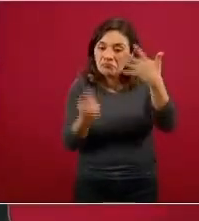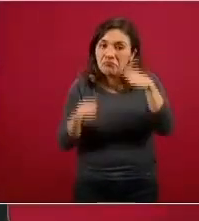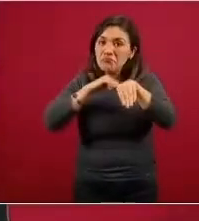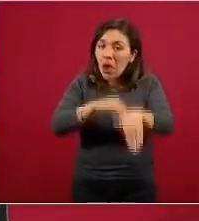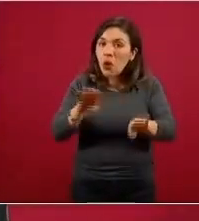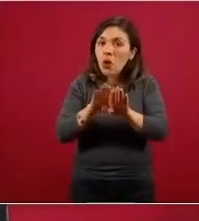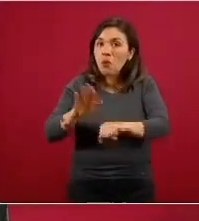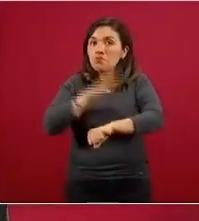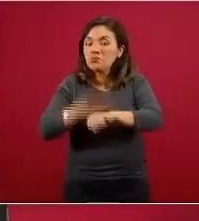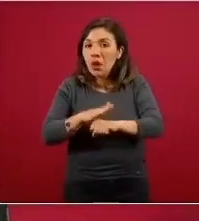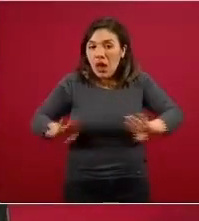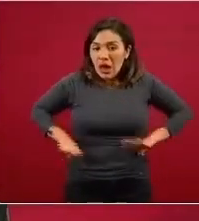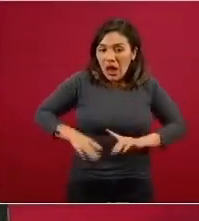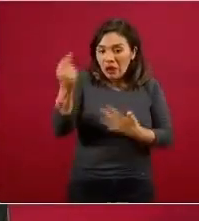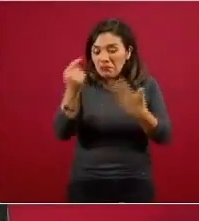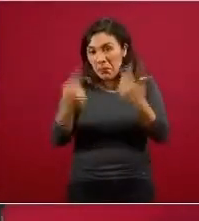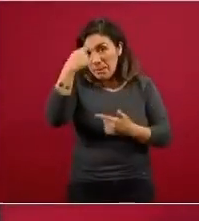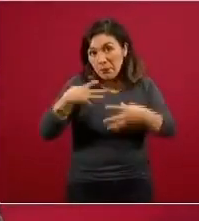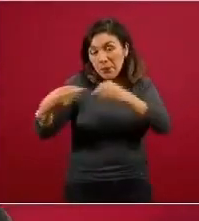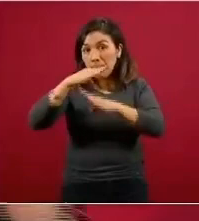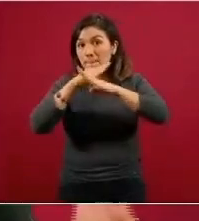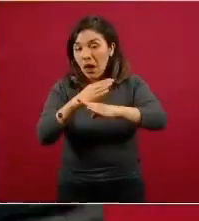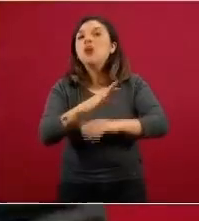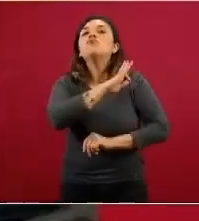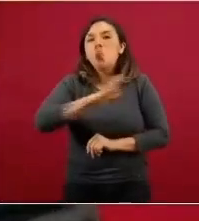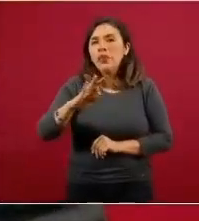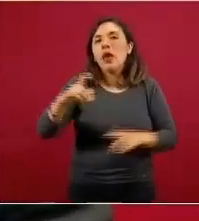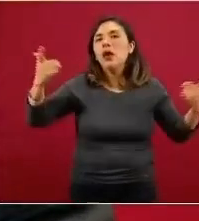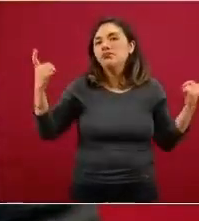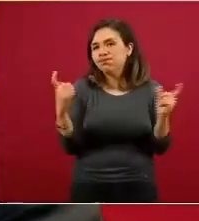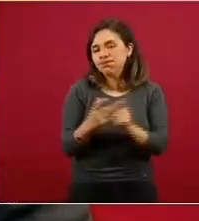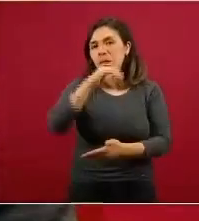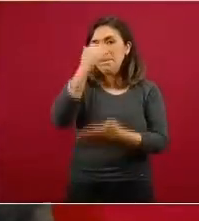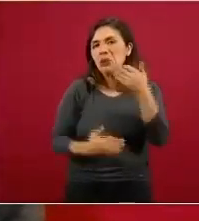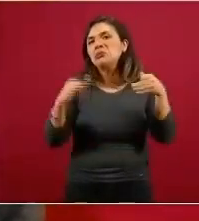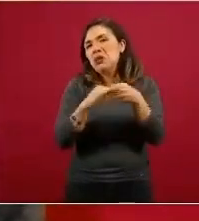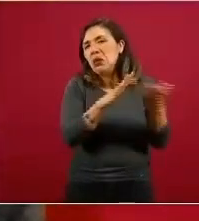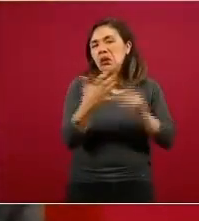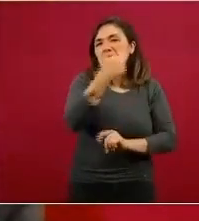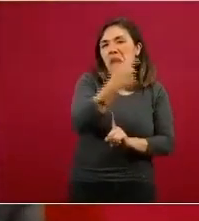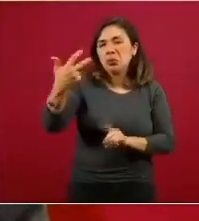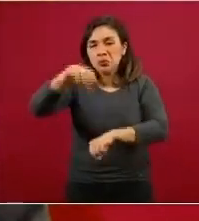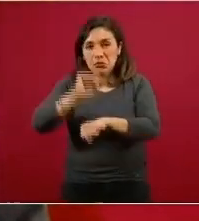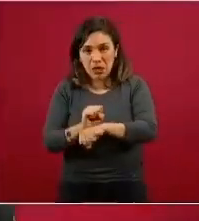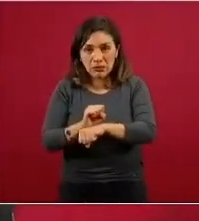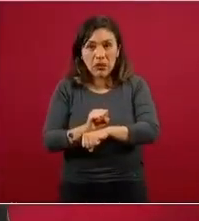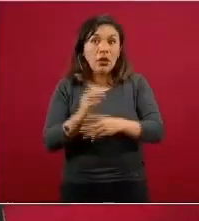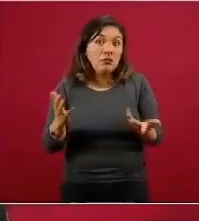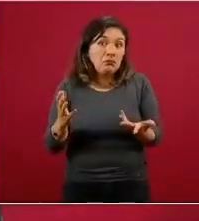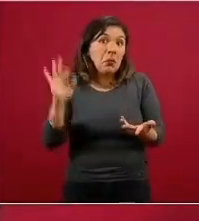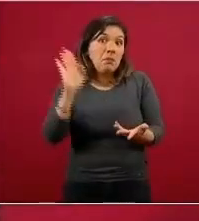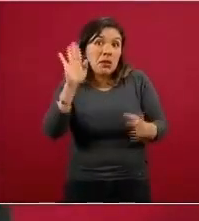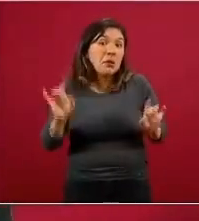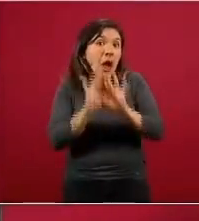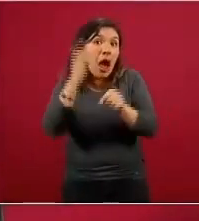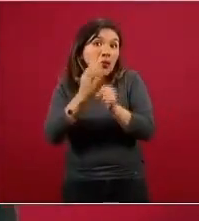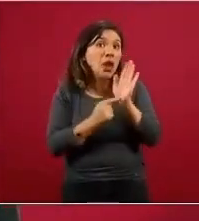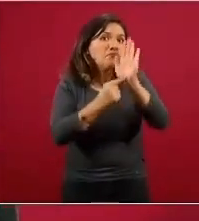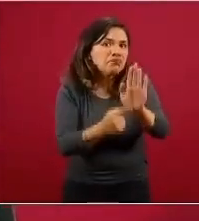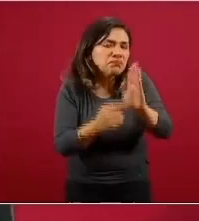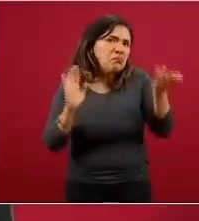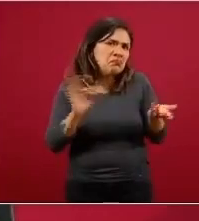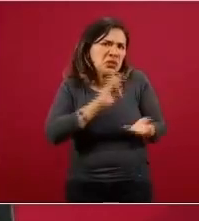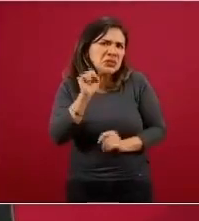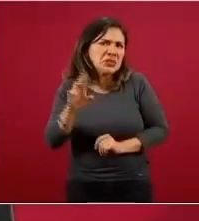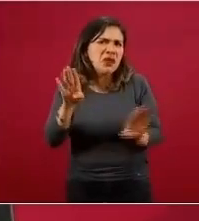los elementos de comportamiento social que determinan la transmisión, lograremos tener una reducción precisamente en aproximadamente 6 a 8 semanas. Quizás es una coincidencia que lo presenten ahora,